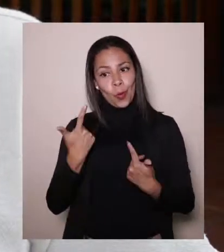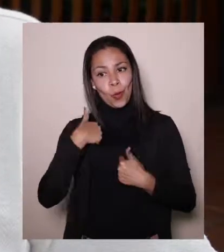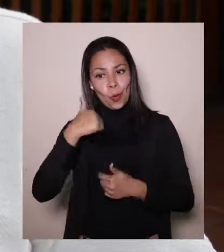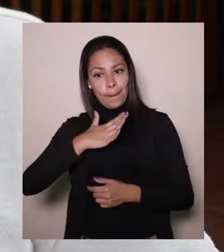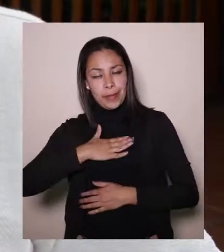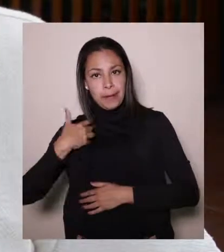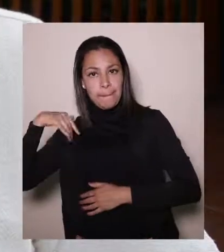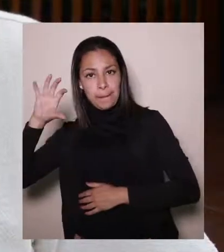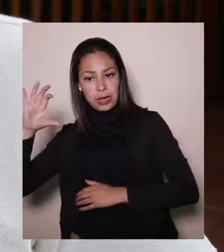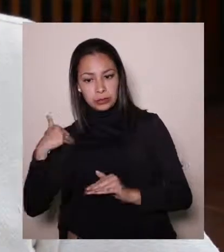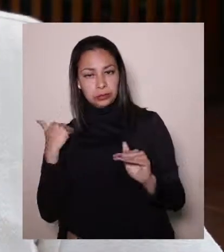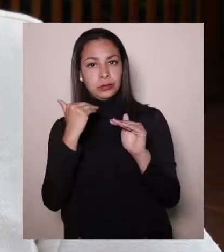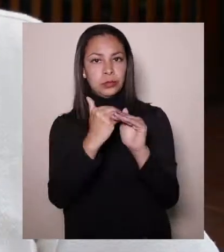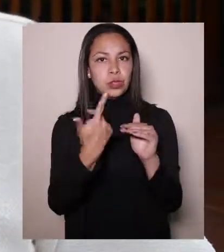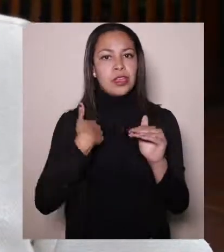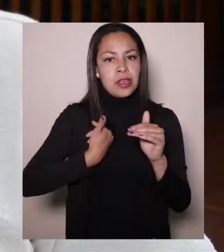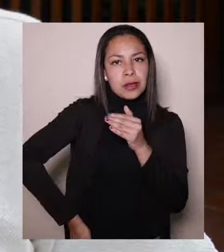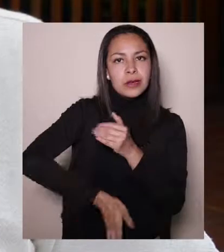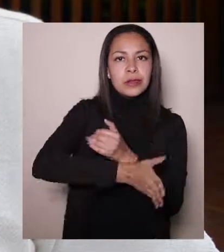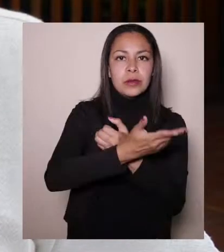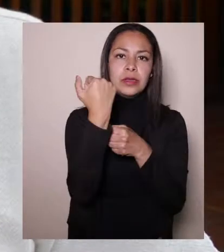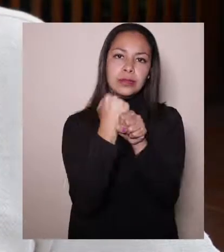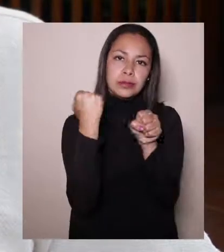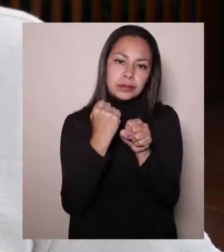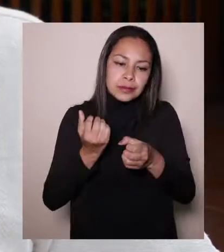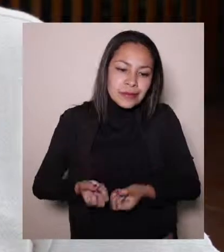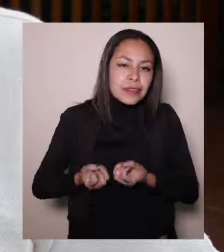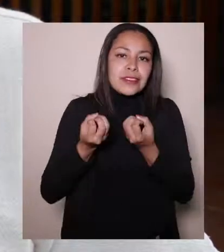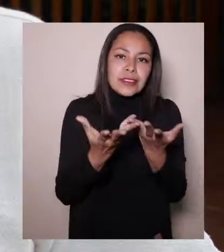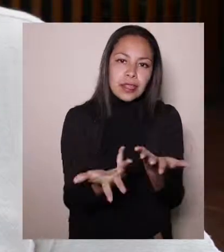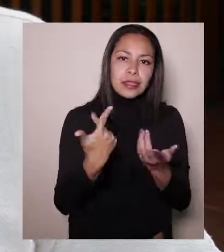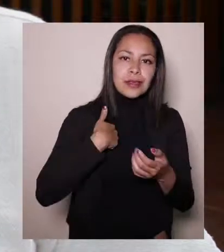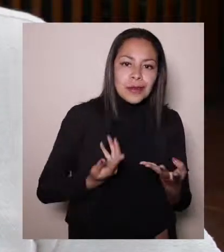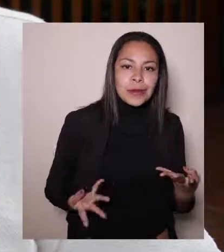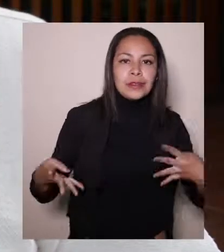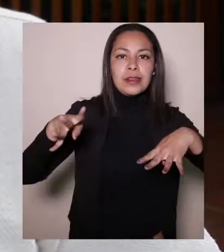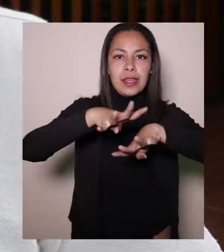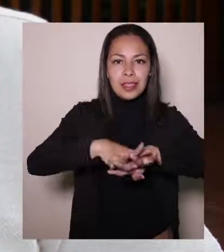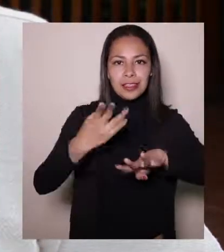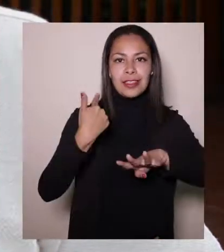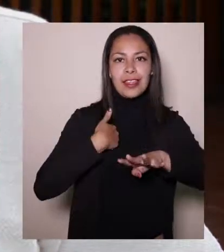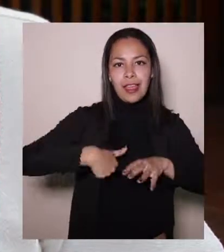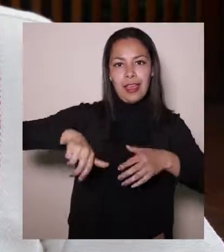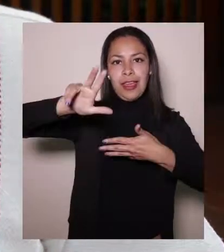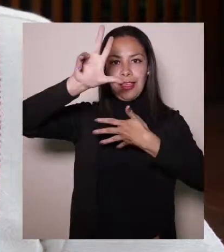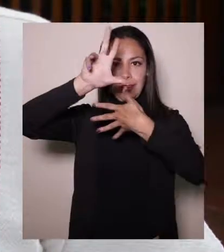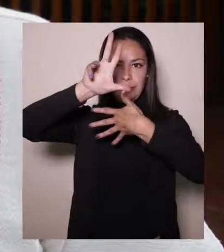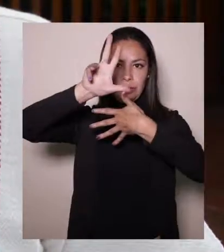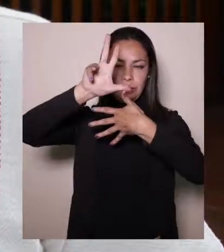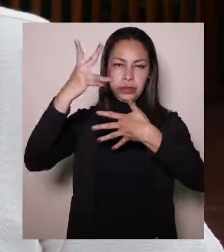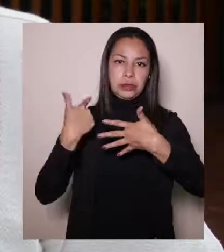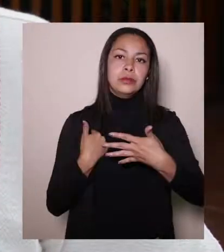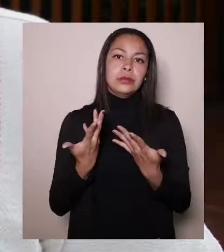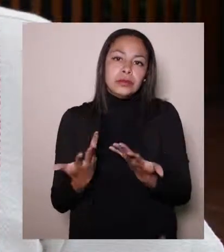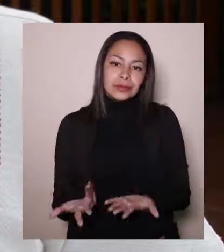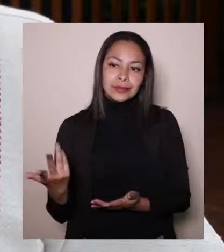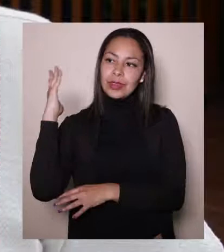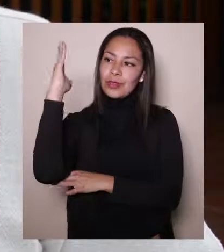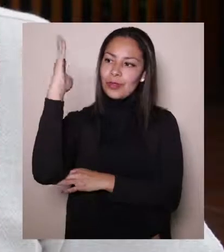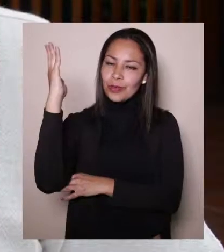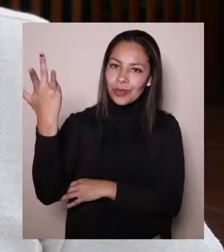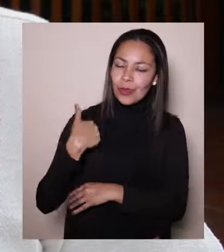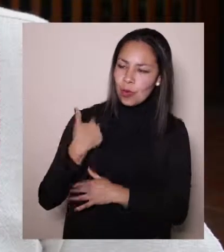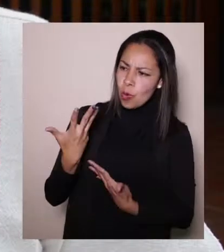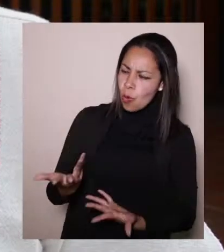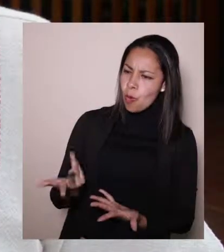que estamos muy alineados y seguimos trabajando y apostando para ir generando redes a nivel de Latinoamérica.